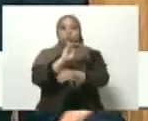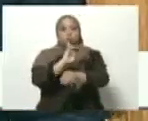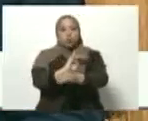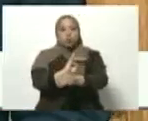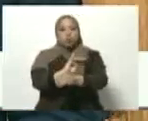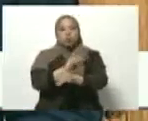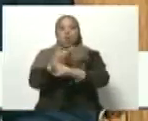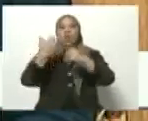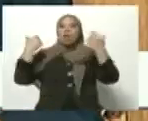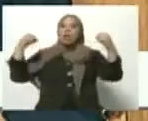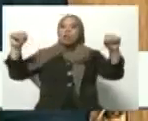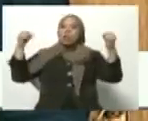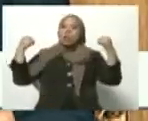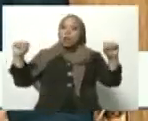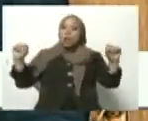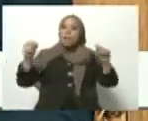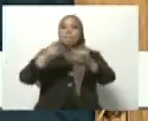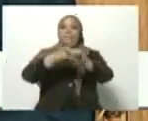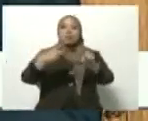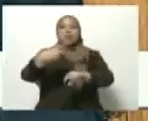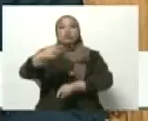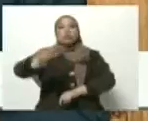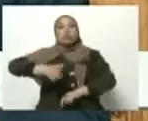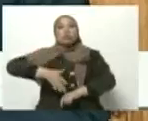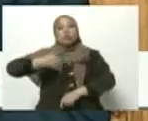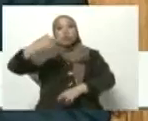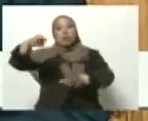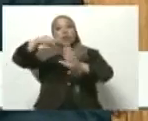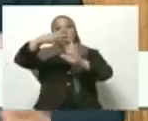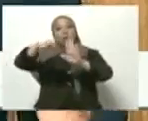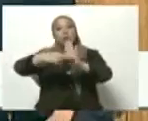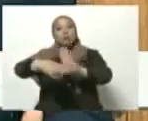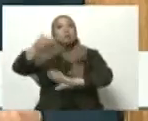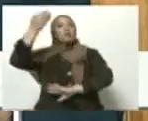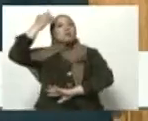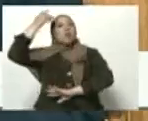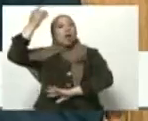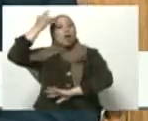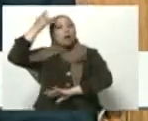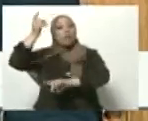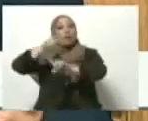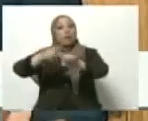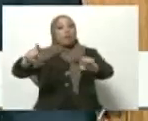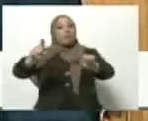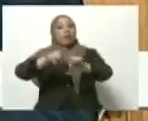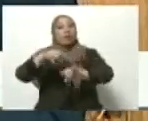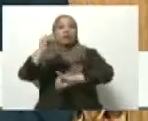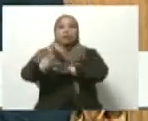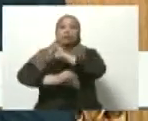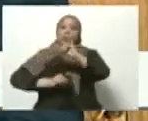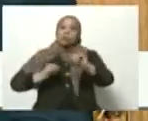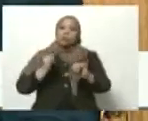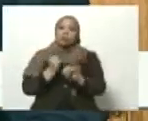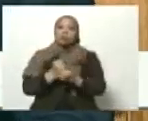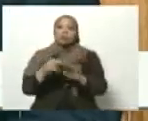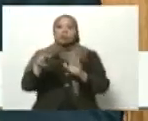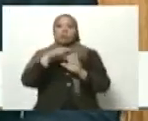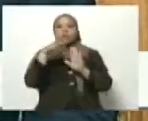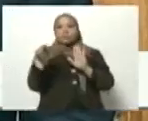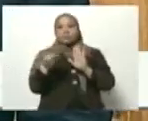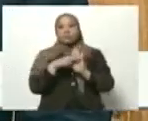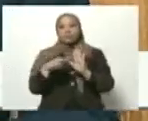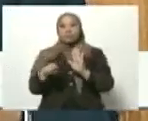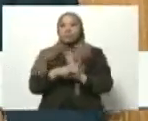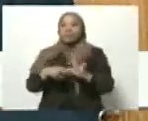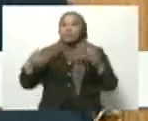el ejercicio del derecho soberano. No, ellos quieren unas reglas que nadie sabe cuáles son, que son distintas al derecho internacional. Ellos decidirán cómo se aplican. Ese es